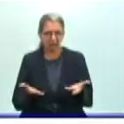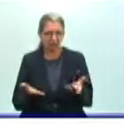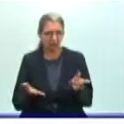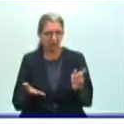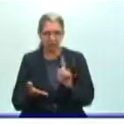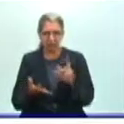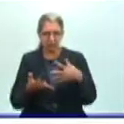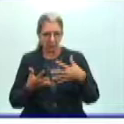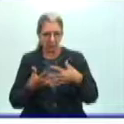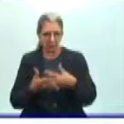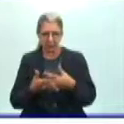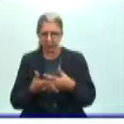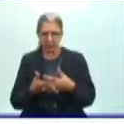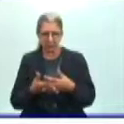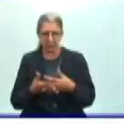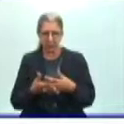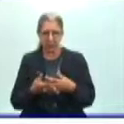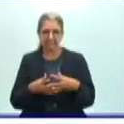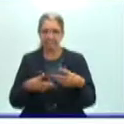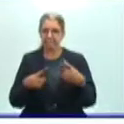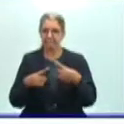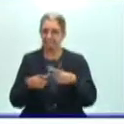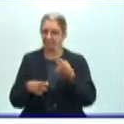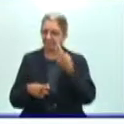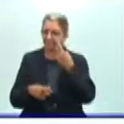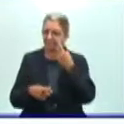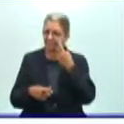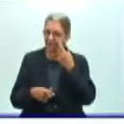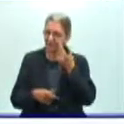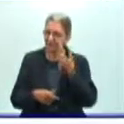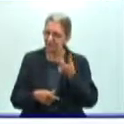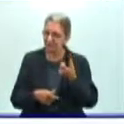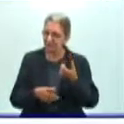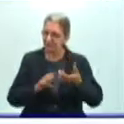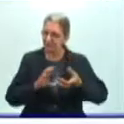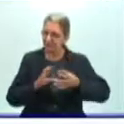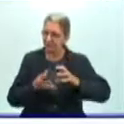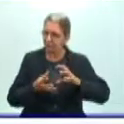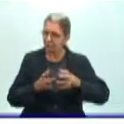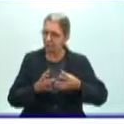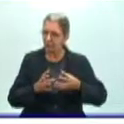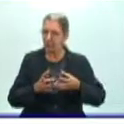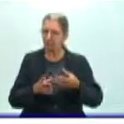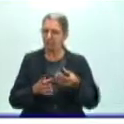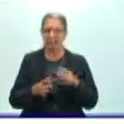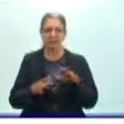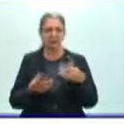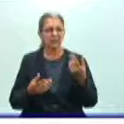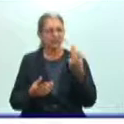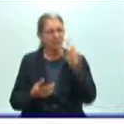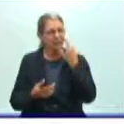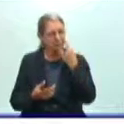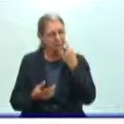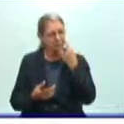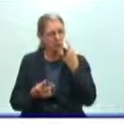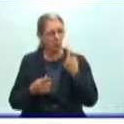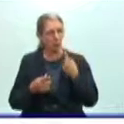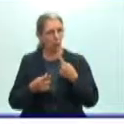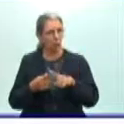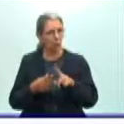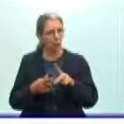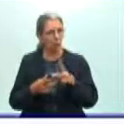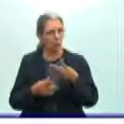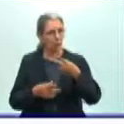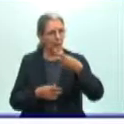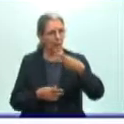No, pero observa bien en tu figura que aparecen otros ángulos